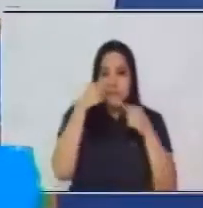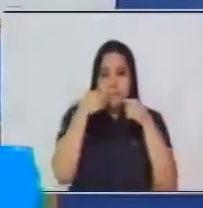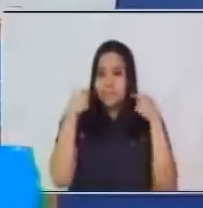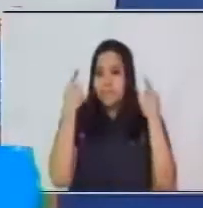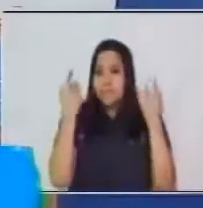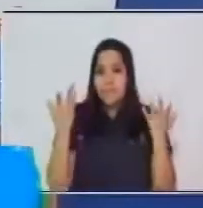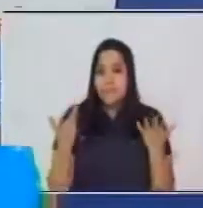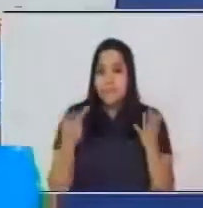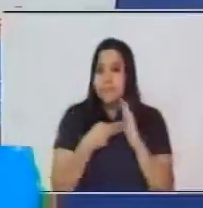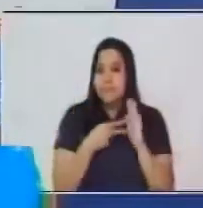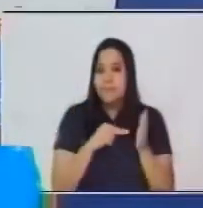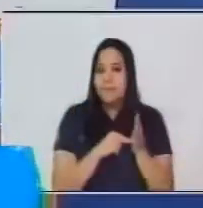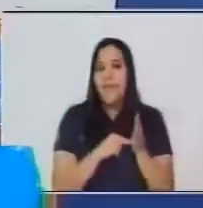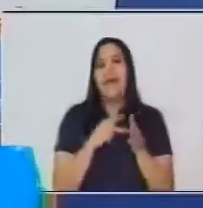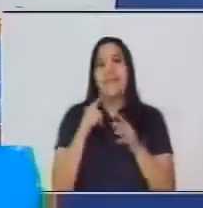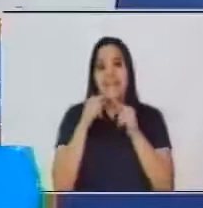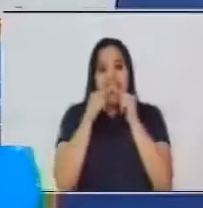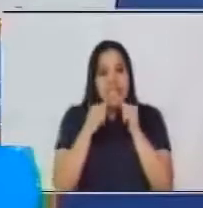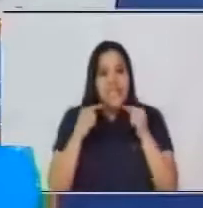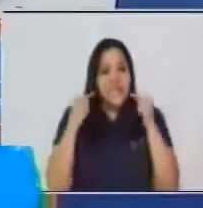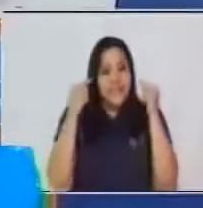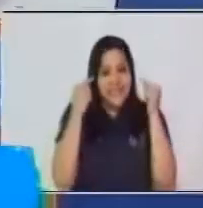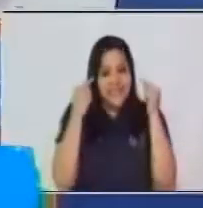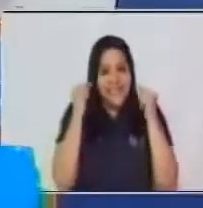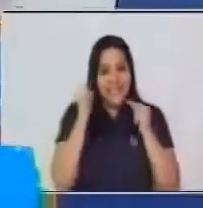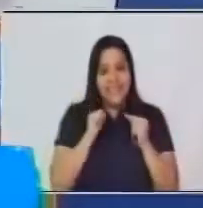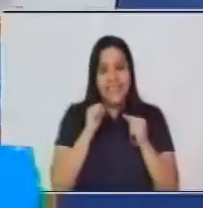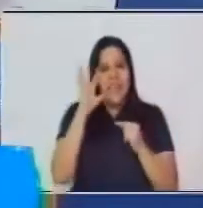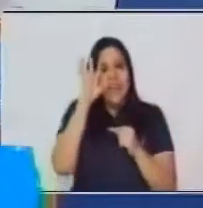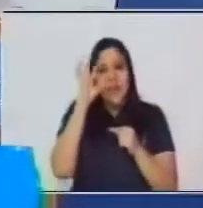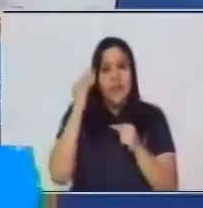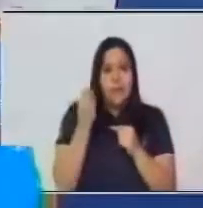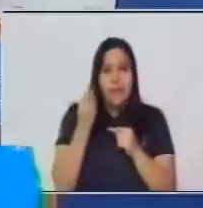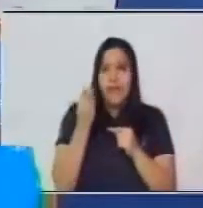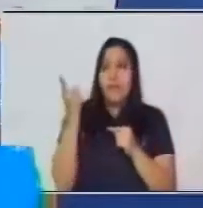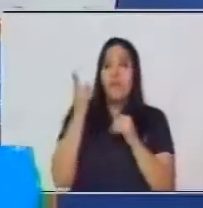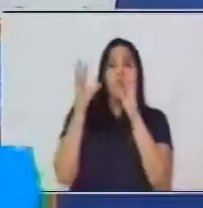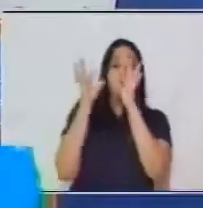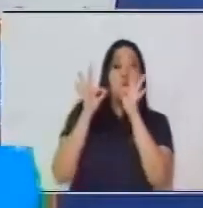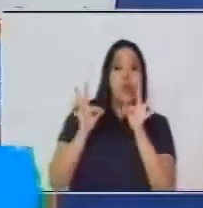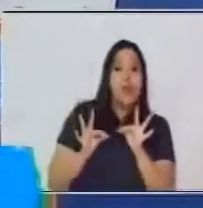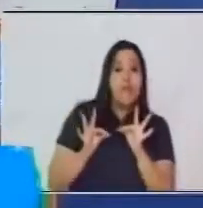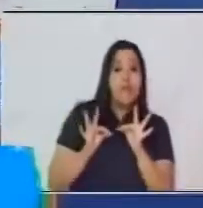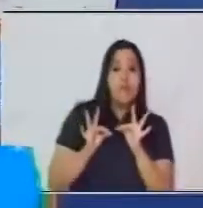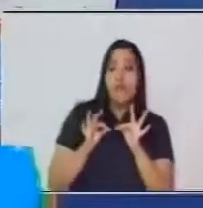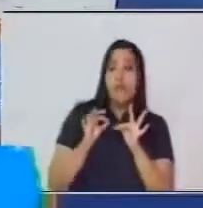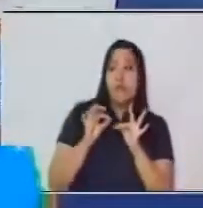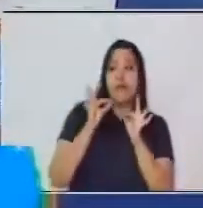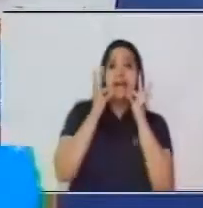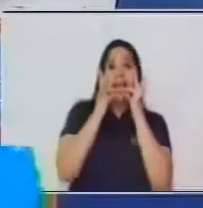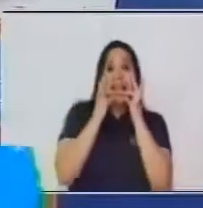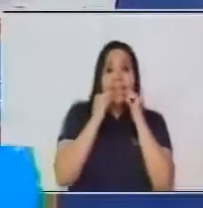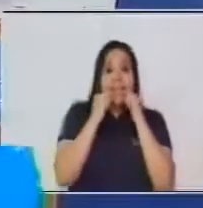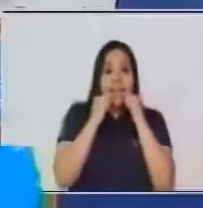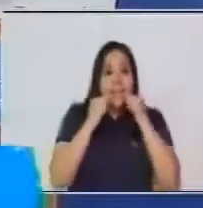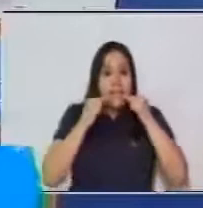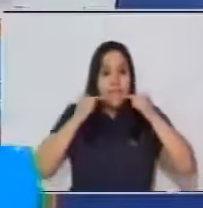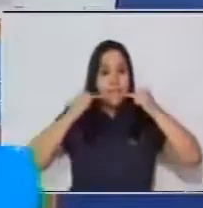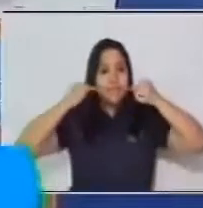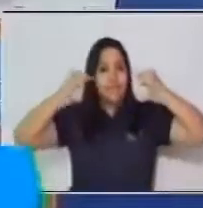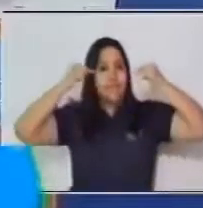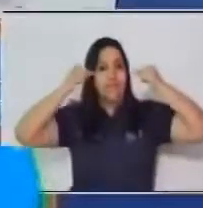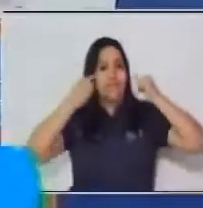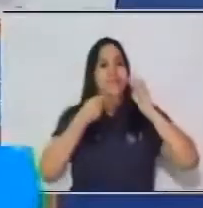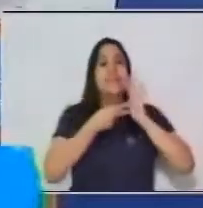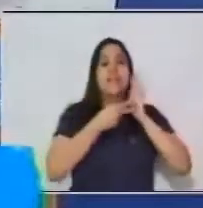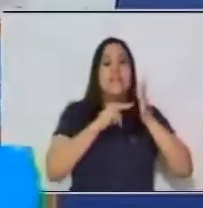sabemos que es una cara de felicidad. ¿Por qué? Por la forma que tiene esta línea, que nos evoca una